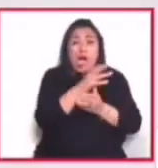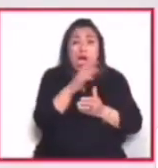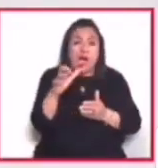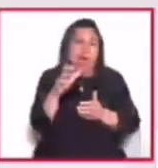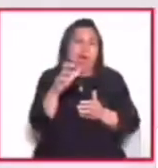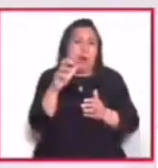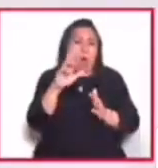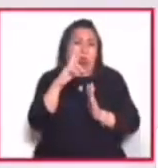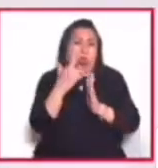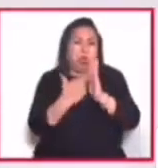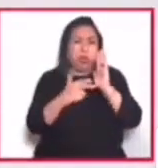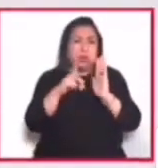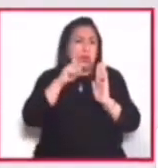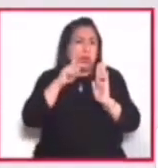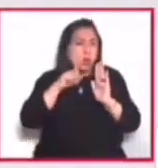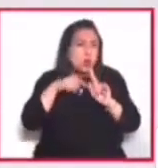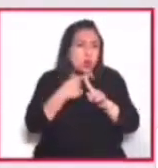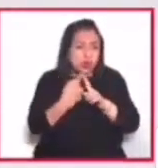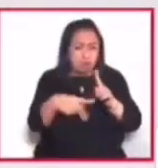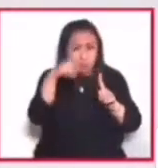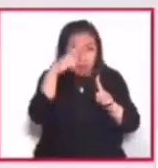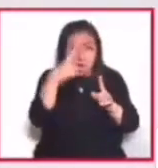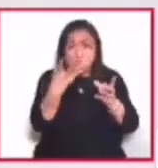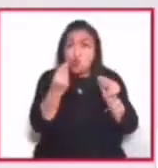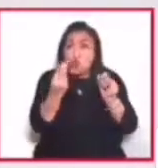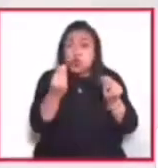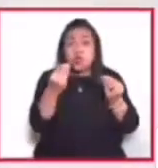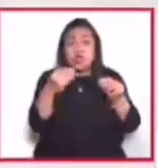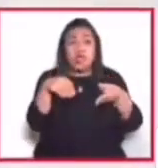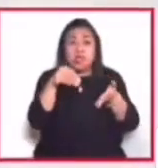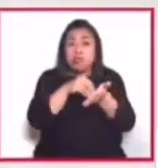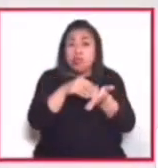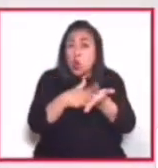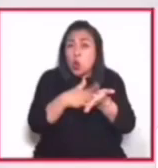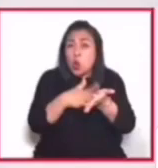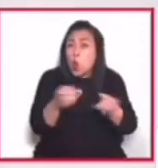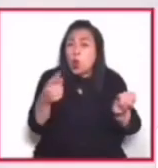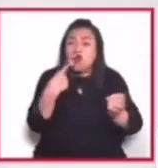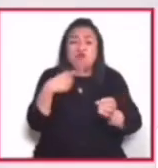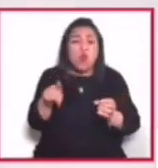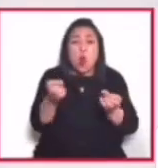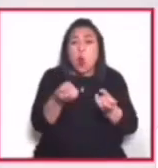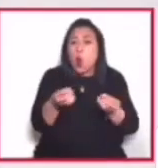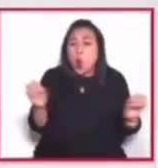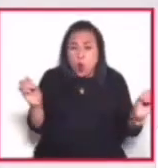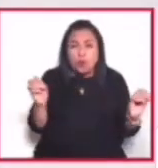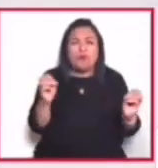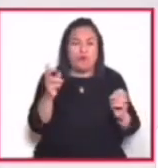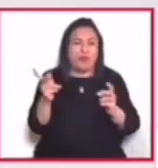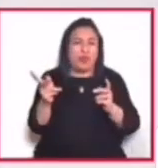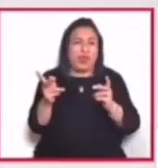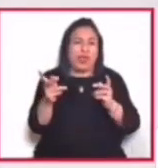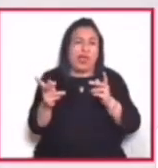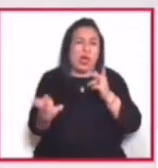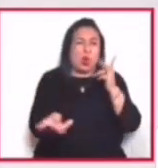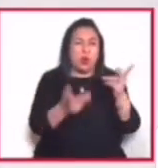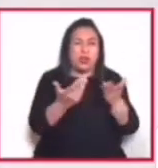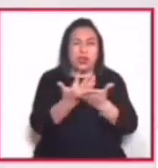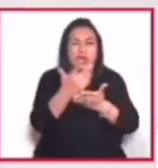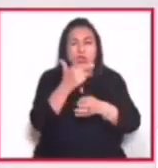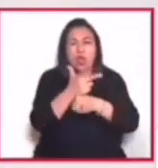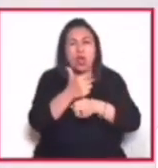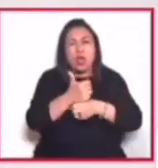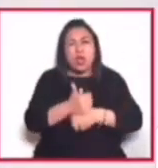México y hay muchísimos casos no registrados o no denunciados. De hecho, la Encuesta Nacional de Victimización y Percepción